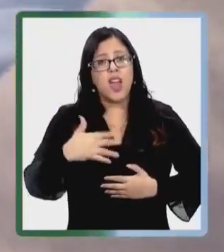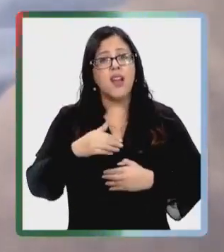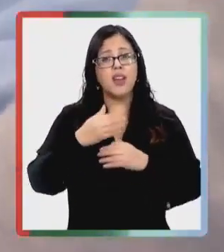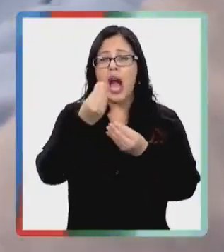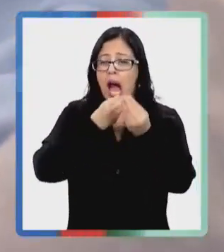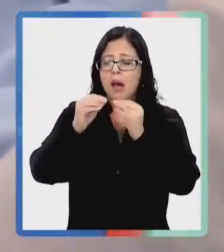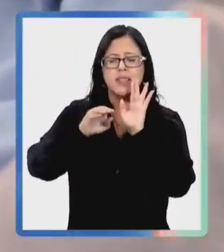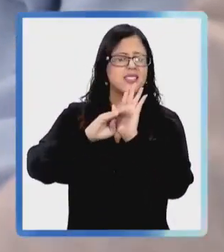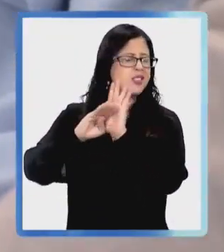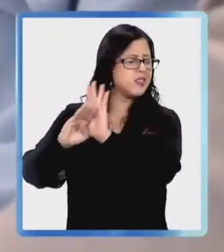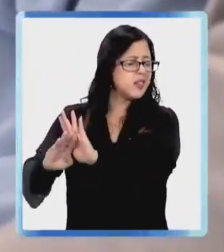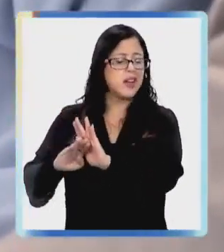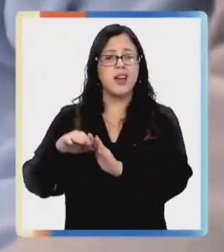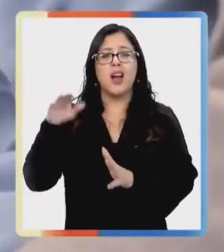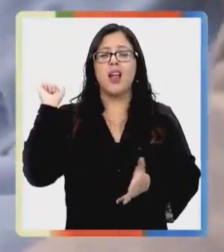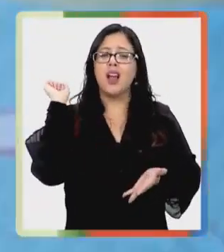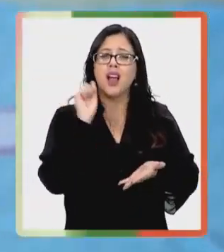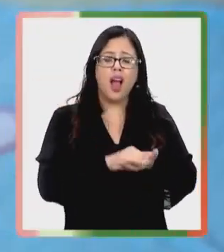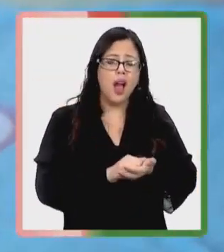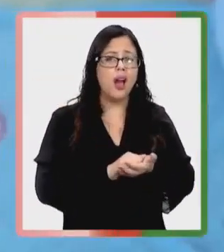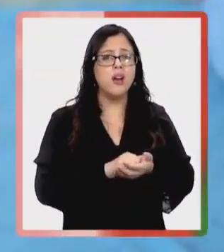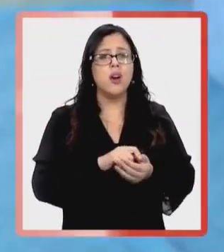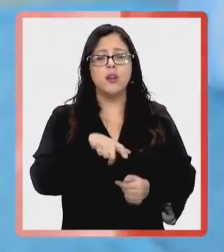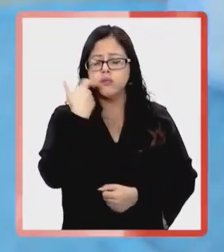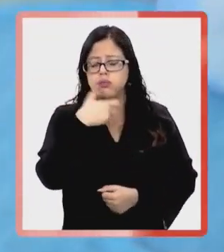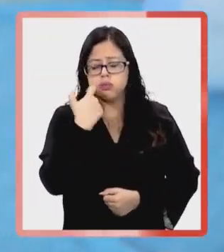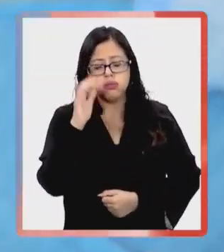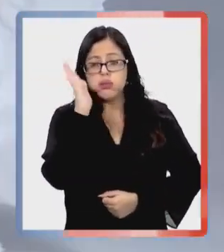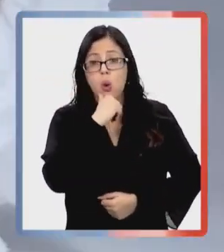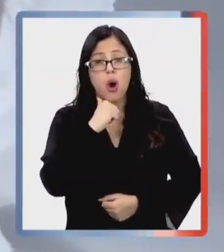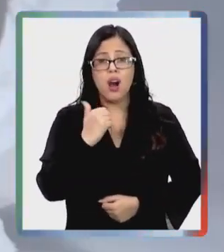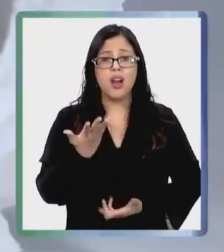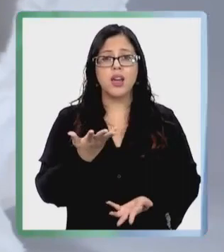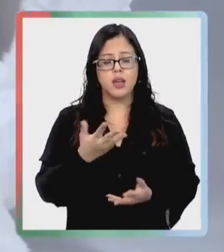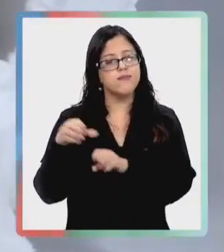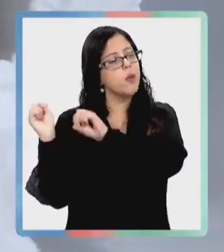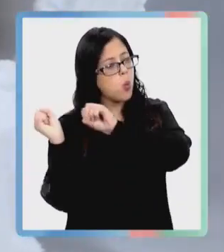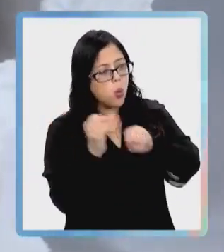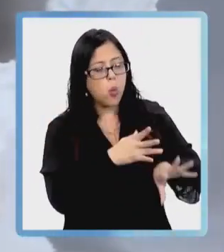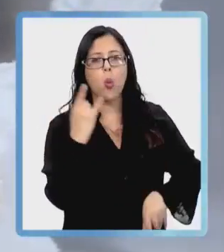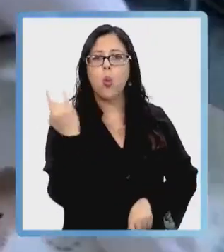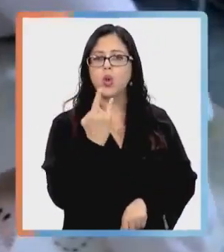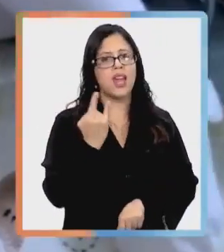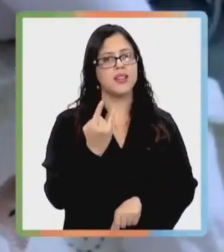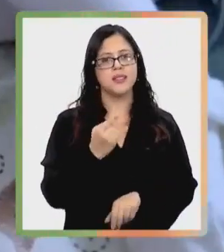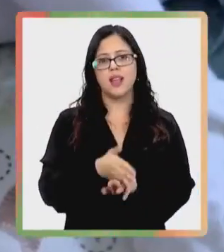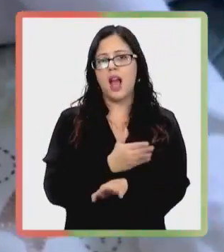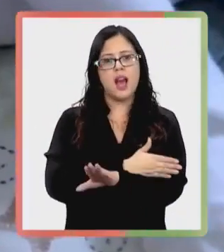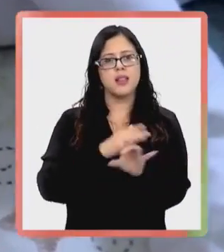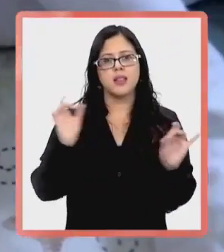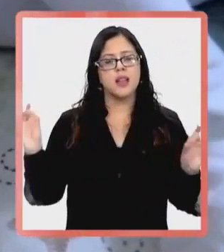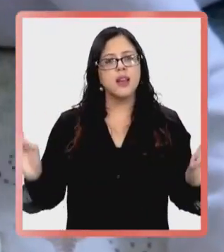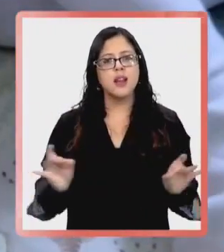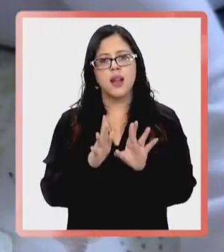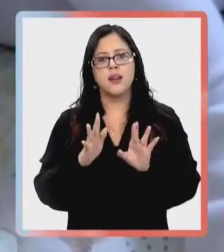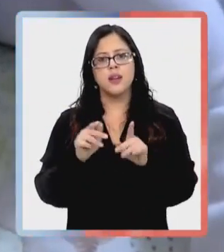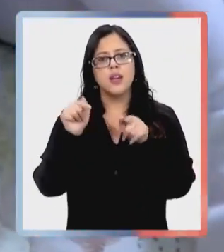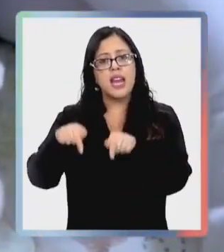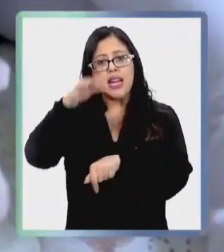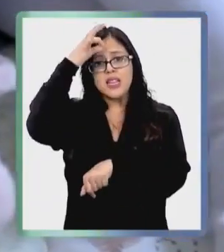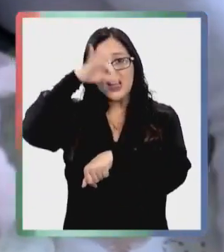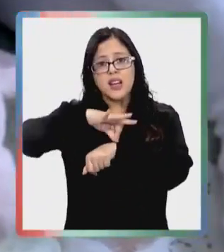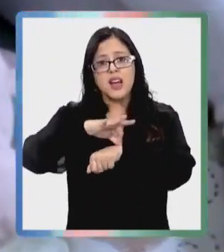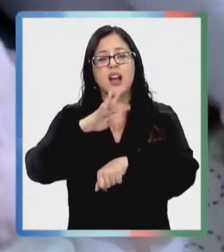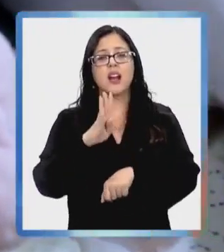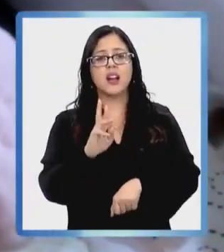rechazo de la alimentación, con quejido, no se ríe, llévelo a la urgencia antes de que se agrave. Este cuadro, que se